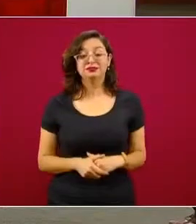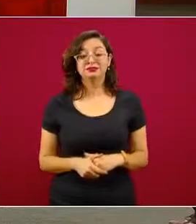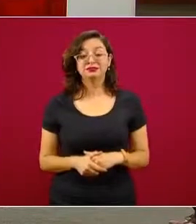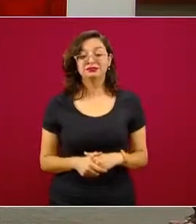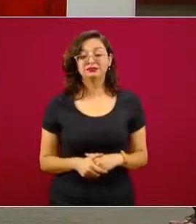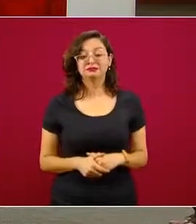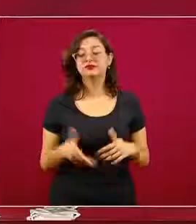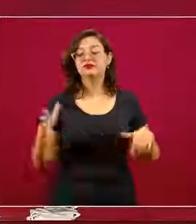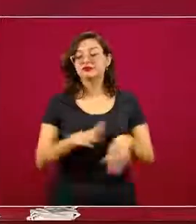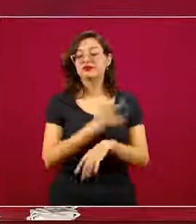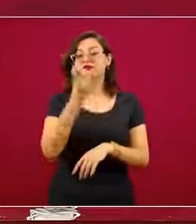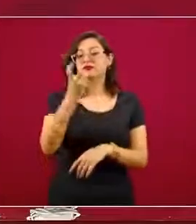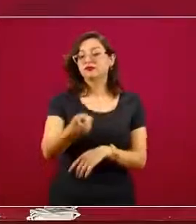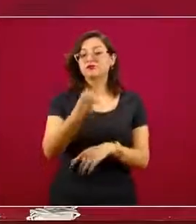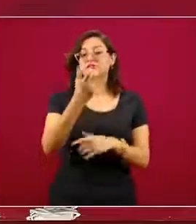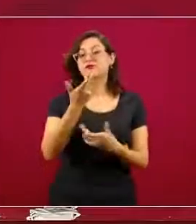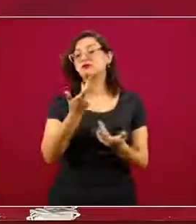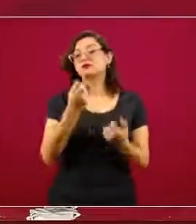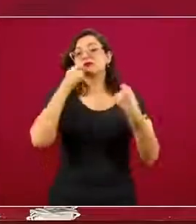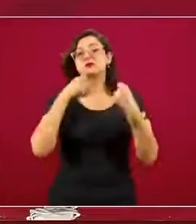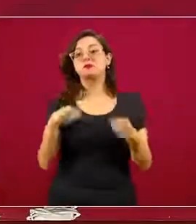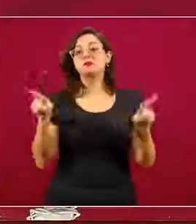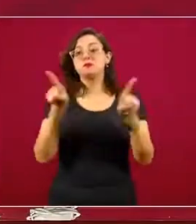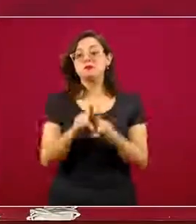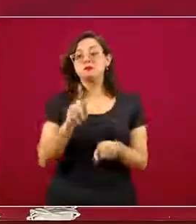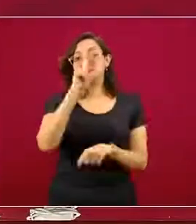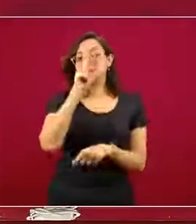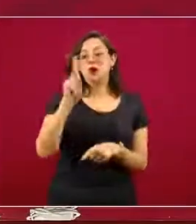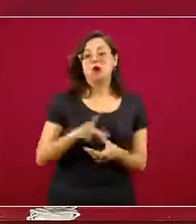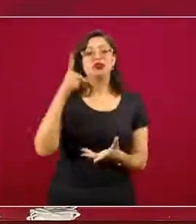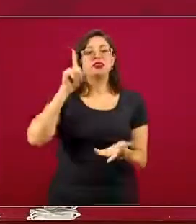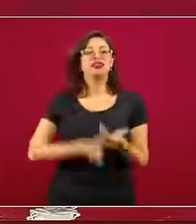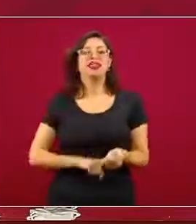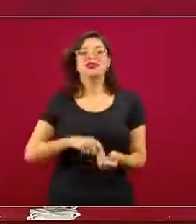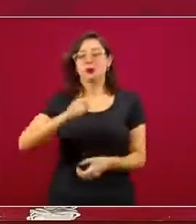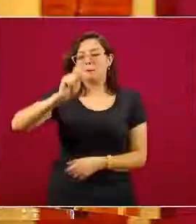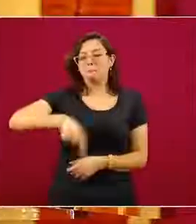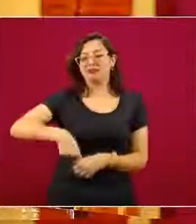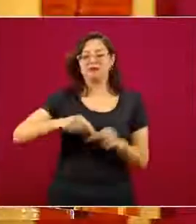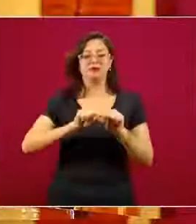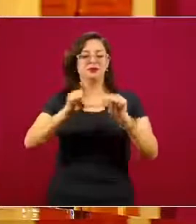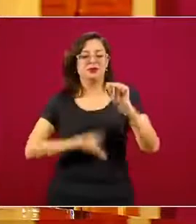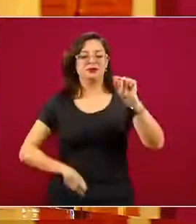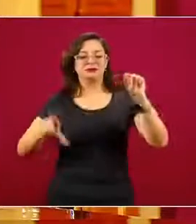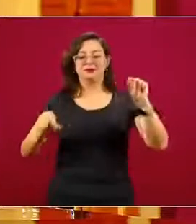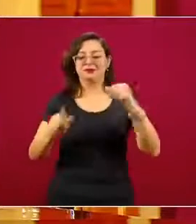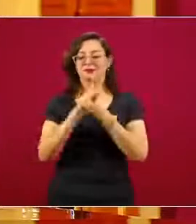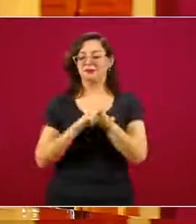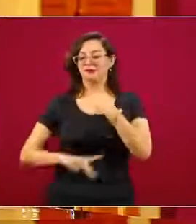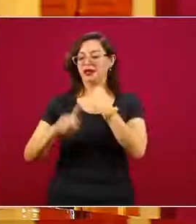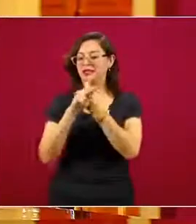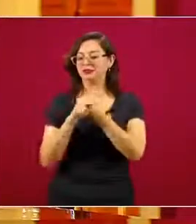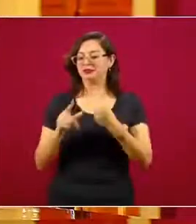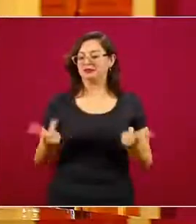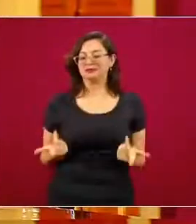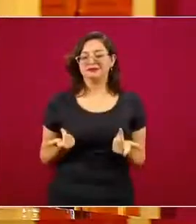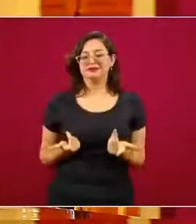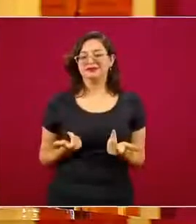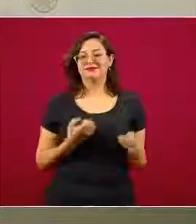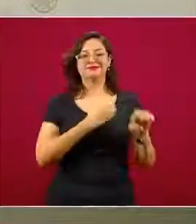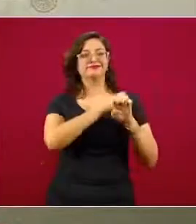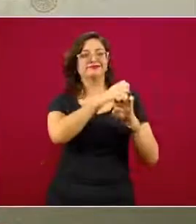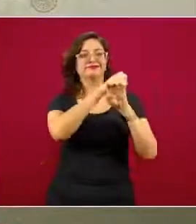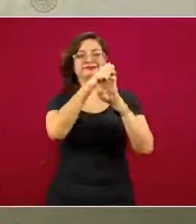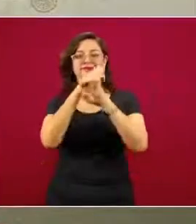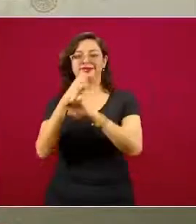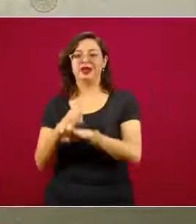lo tanto, lo mismo aplica o con mayor razón aplica al interior de una nación federal como la nuestra,